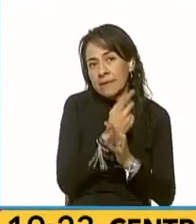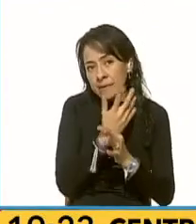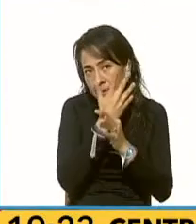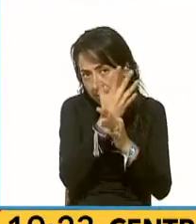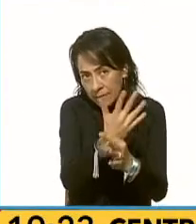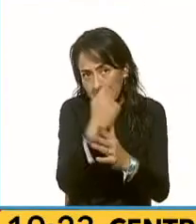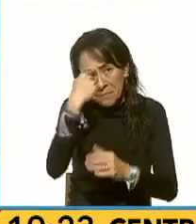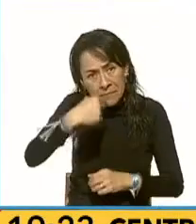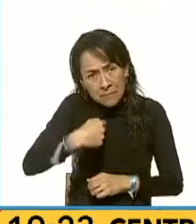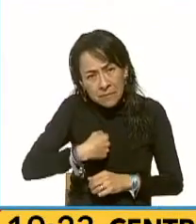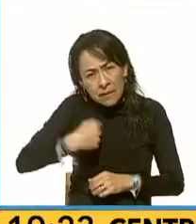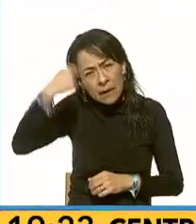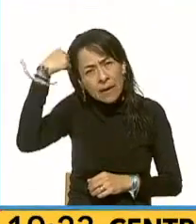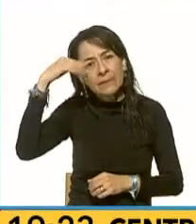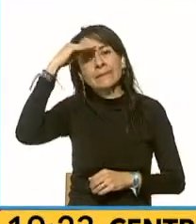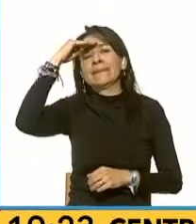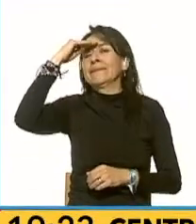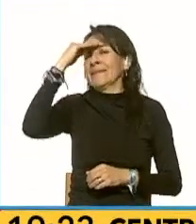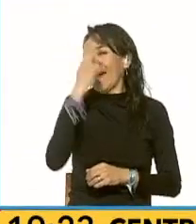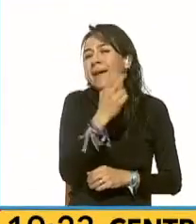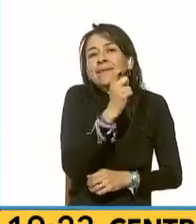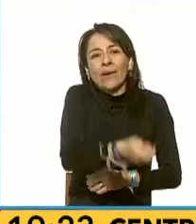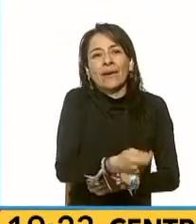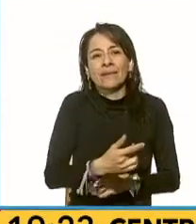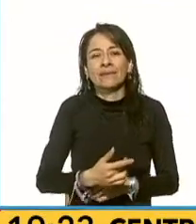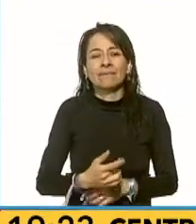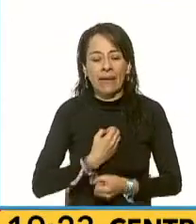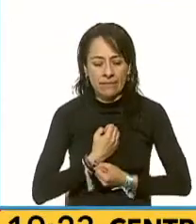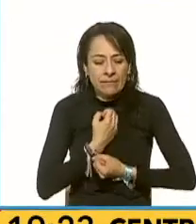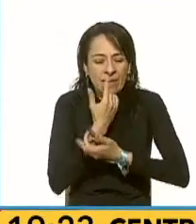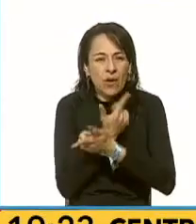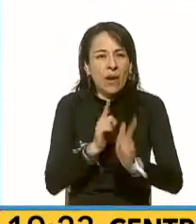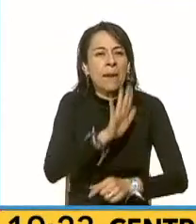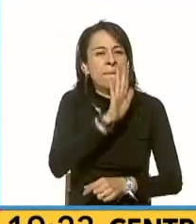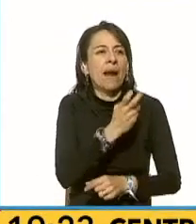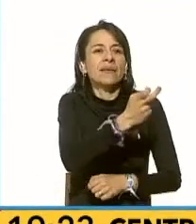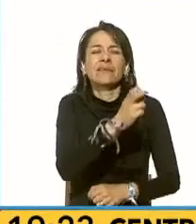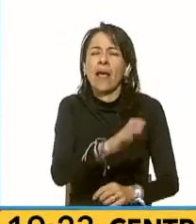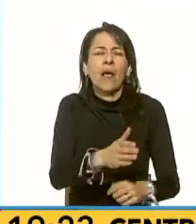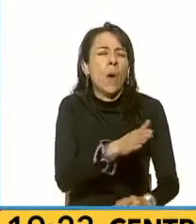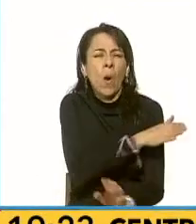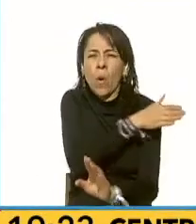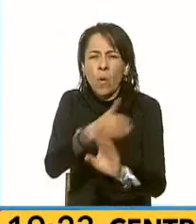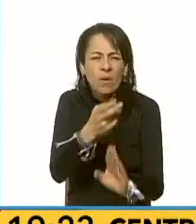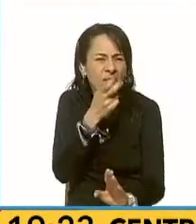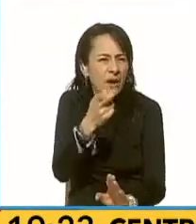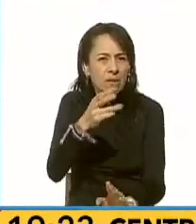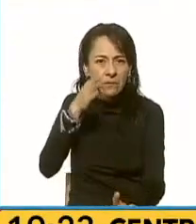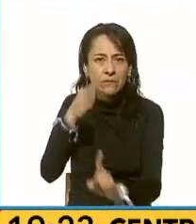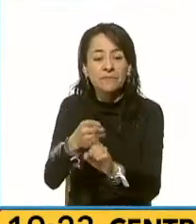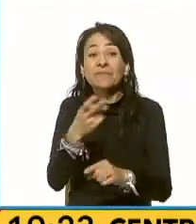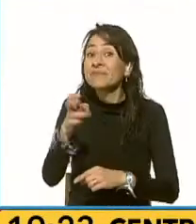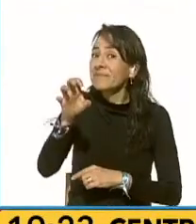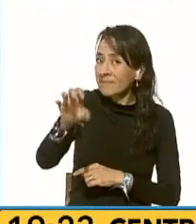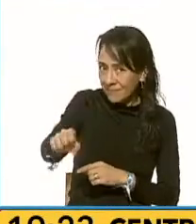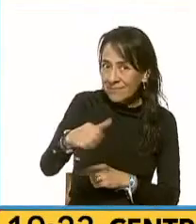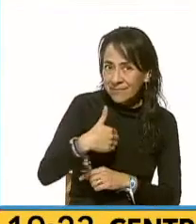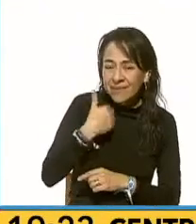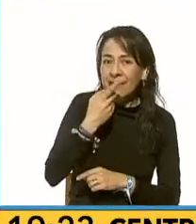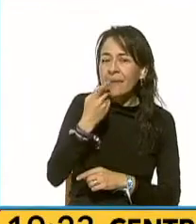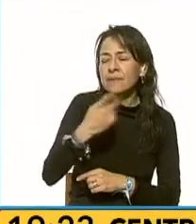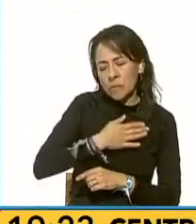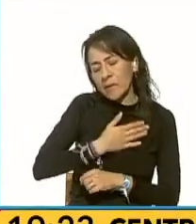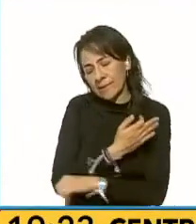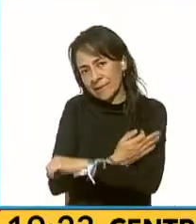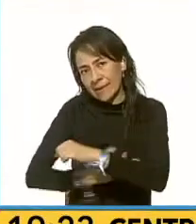pues es un ataque evidentemente a la libertad de expresión. Justo para allá iba, Jorge. Buenas tardes, te saluda Vianey Fernández. Para